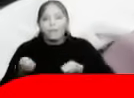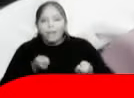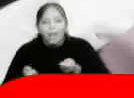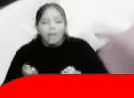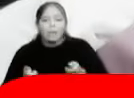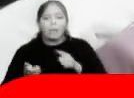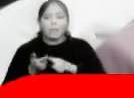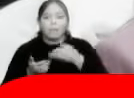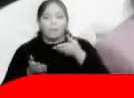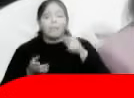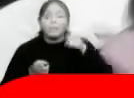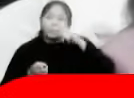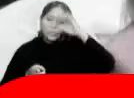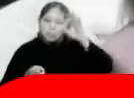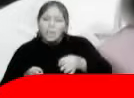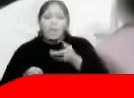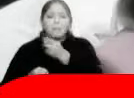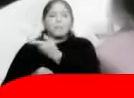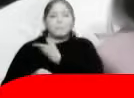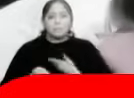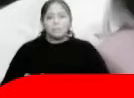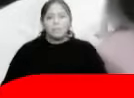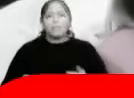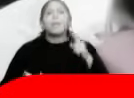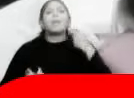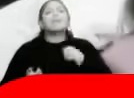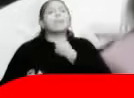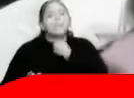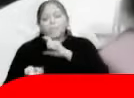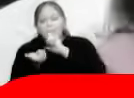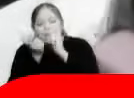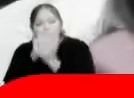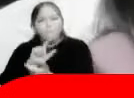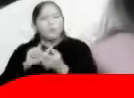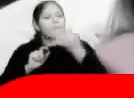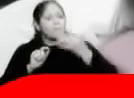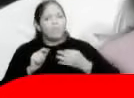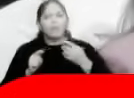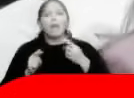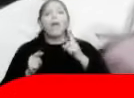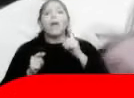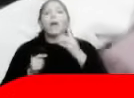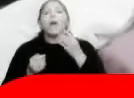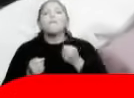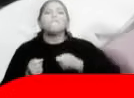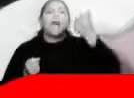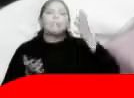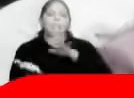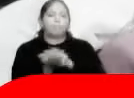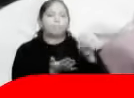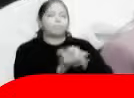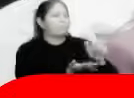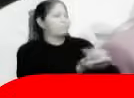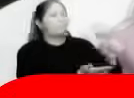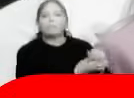parte de esa elección. Pero bueno, nos toca vivir este dolor y esta necesidad que estamos